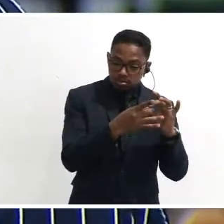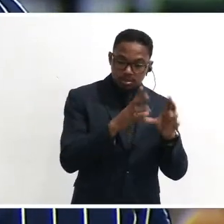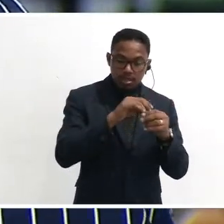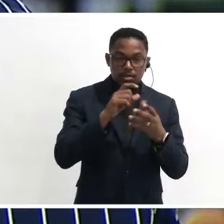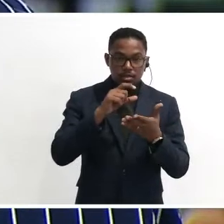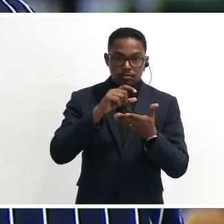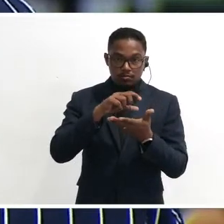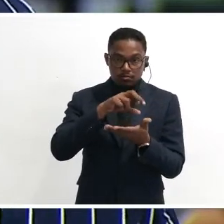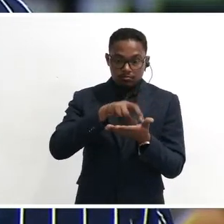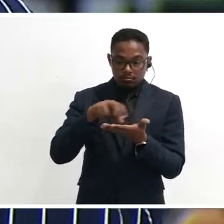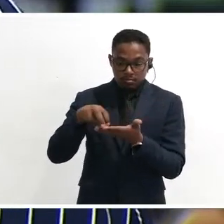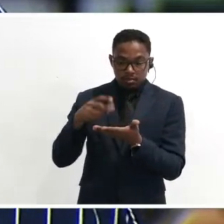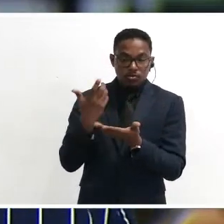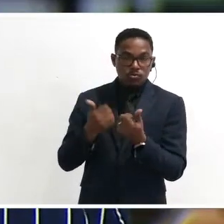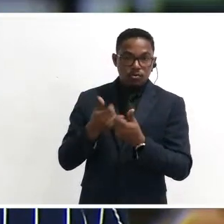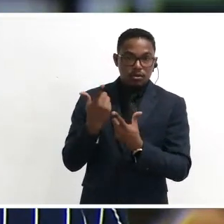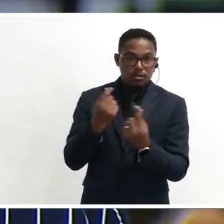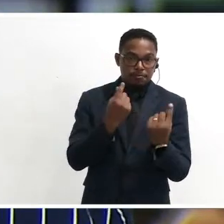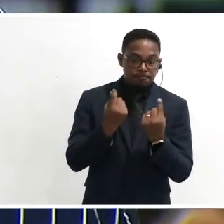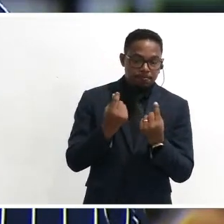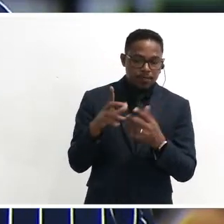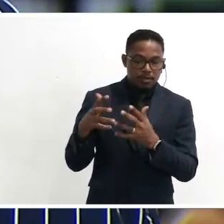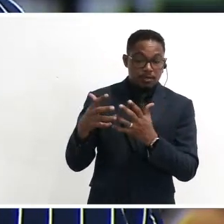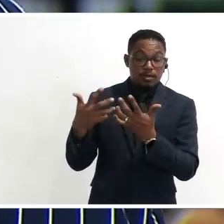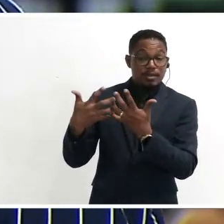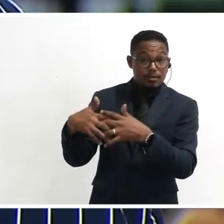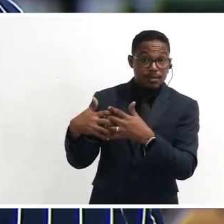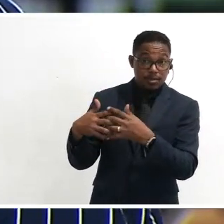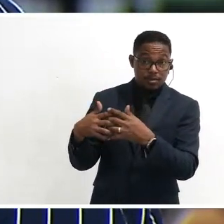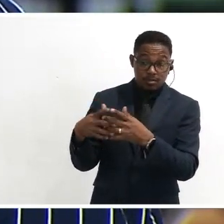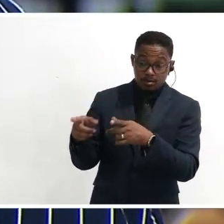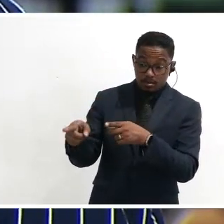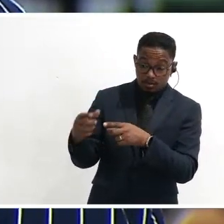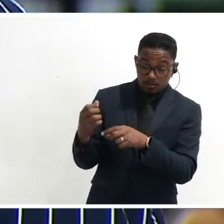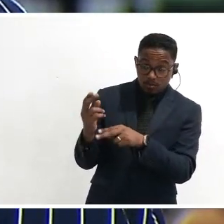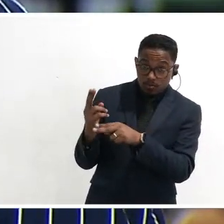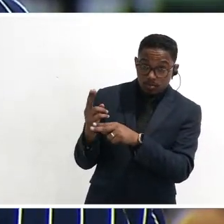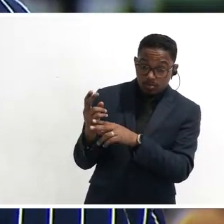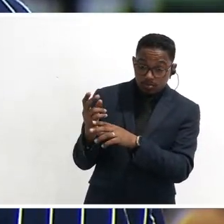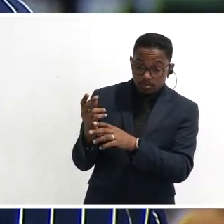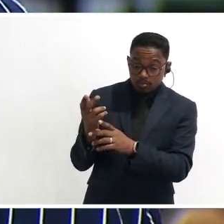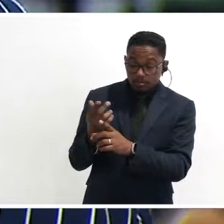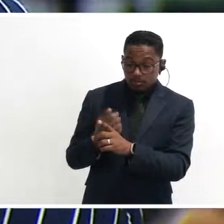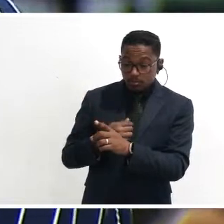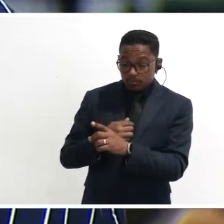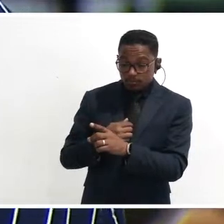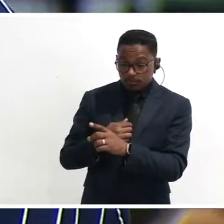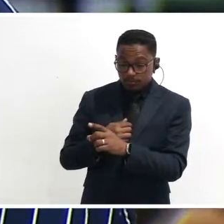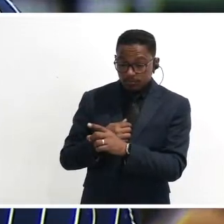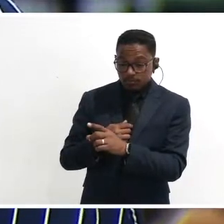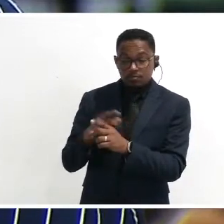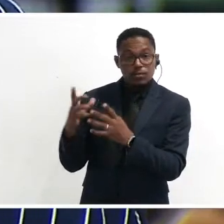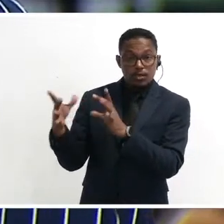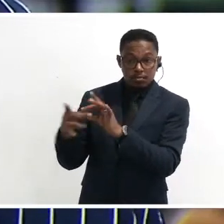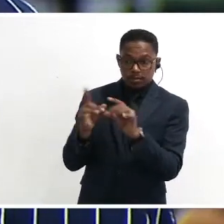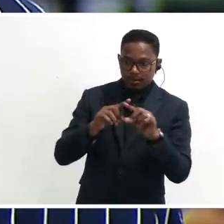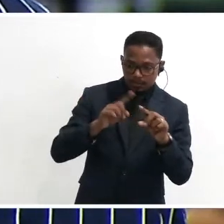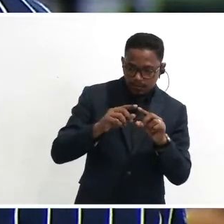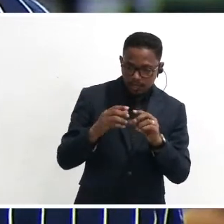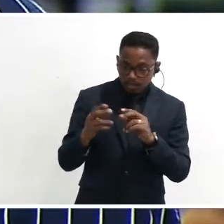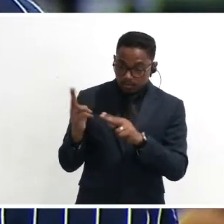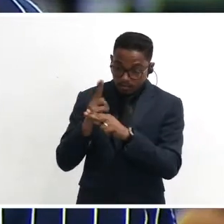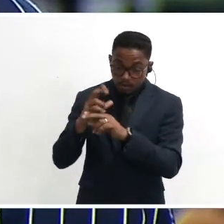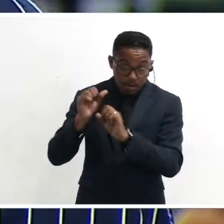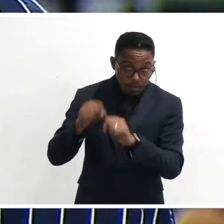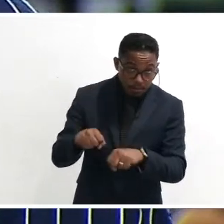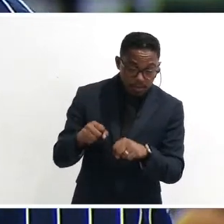La misma maquinaria se podría utilizar para diferentes interconexiones. Por ejemplo, usted